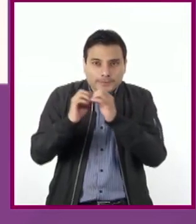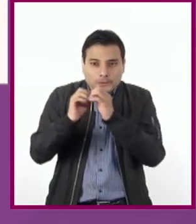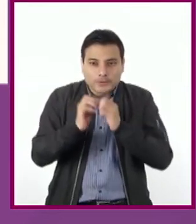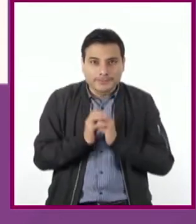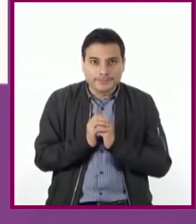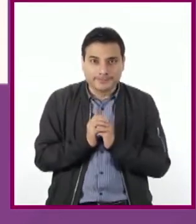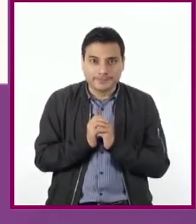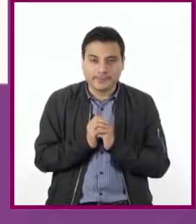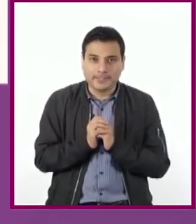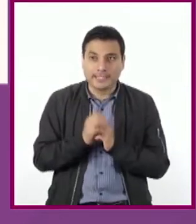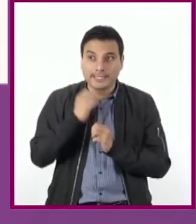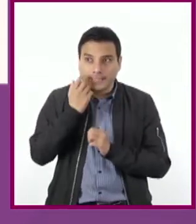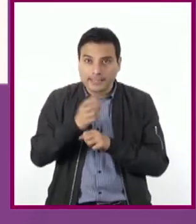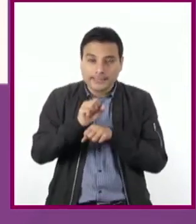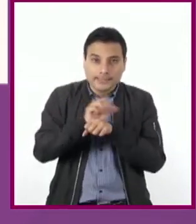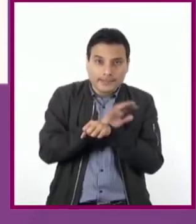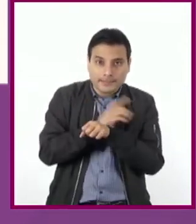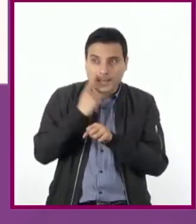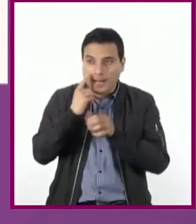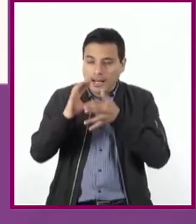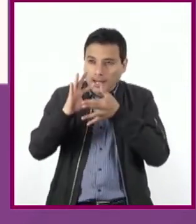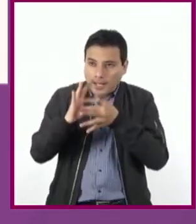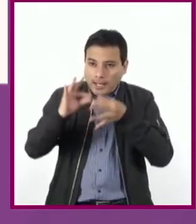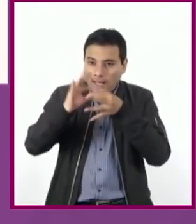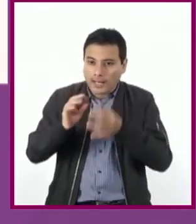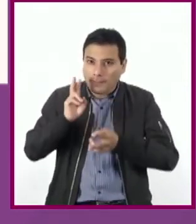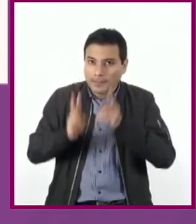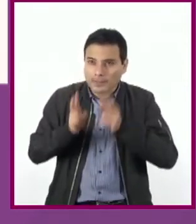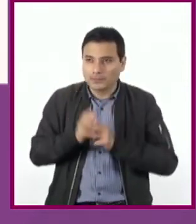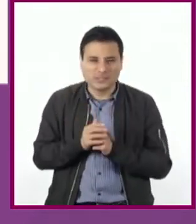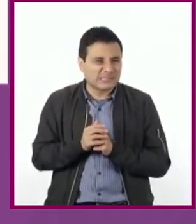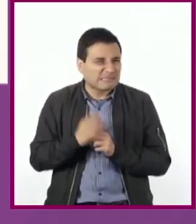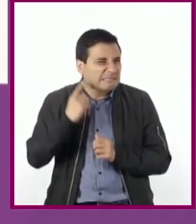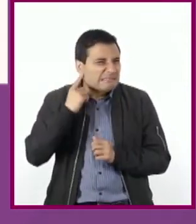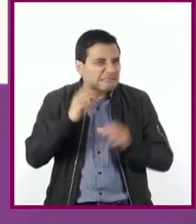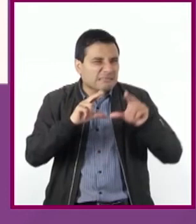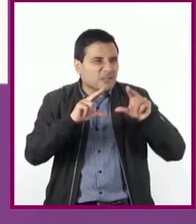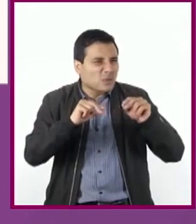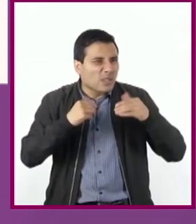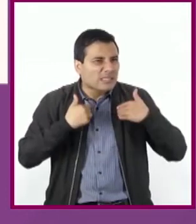Tratan de decir lo que sienten en susurros, pero no entienden nada.